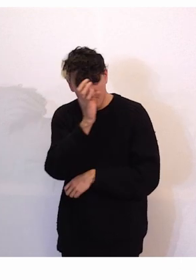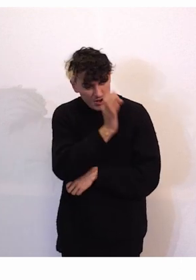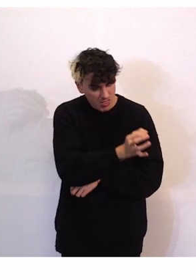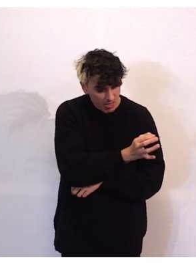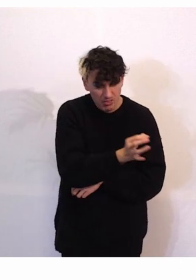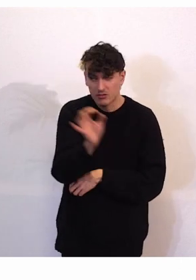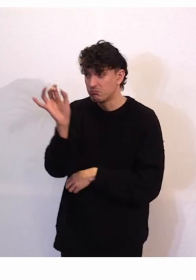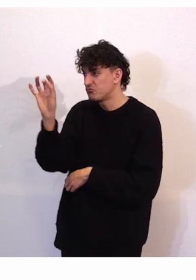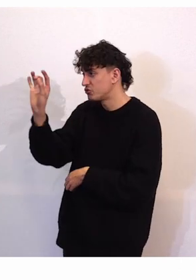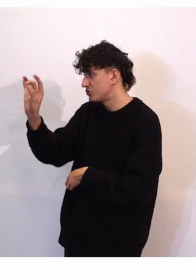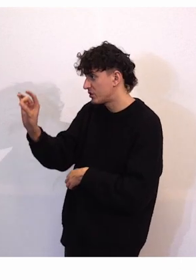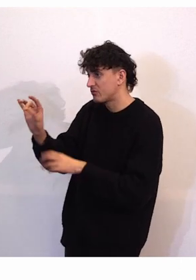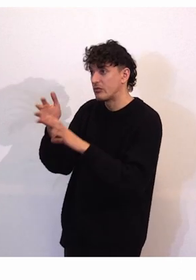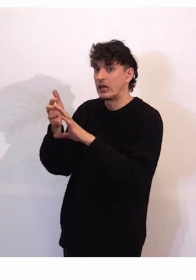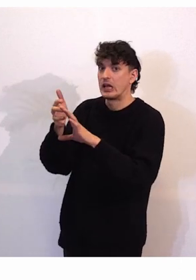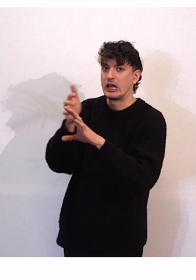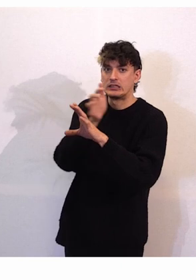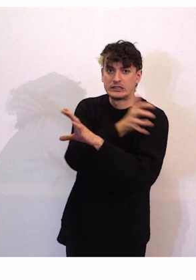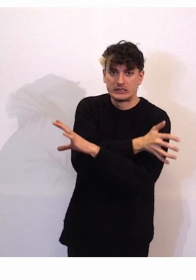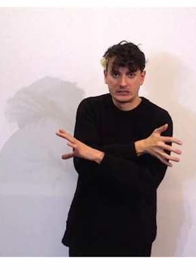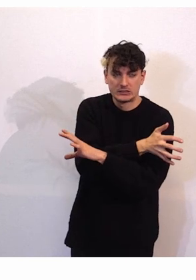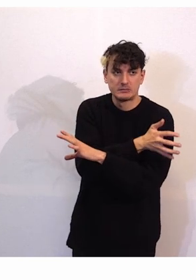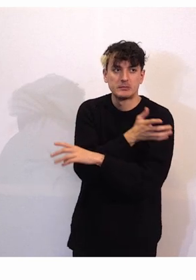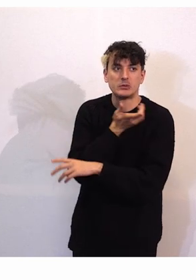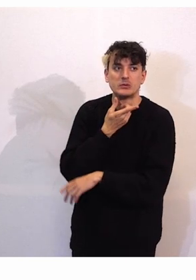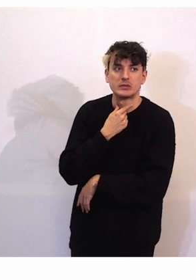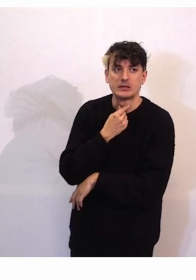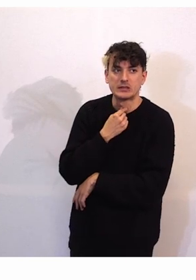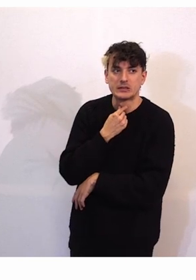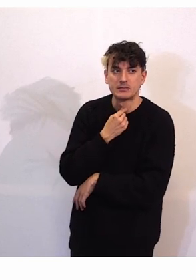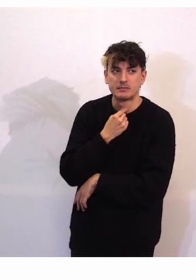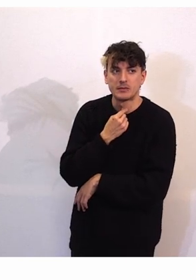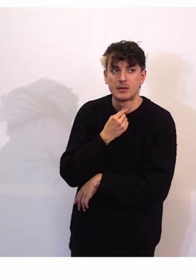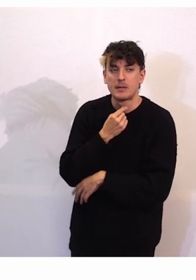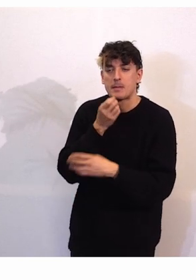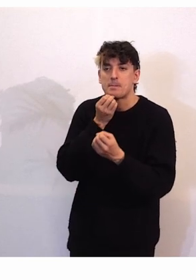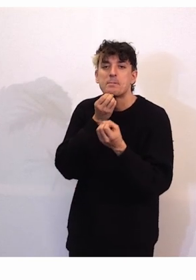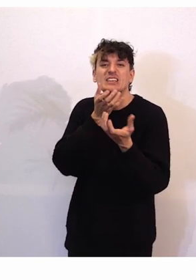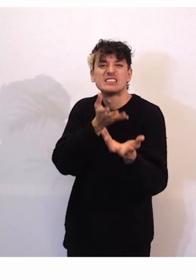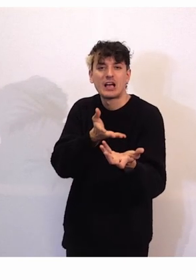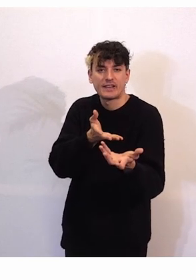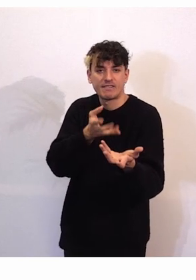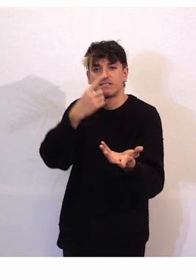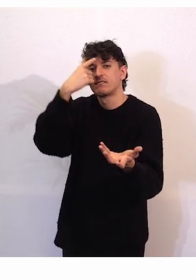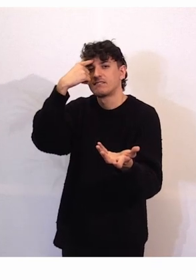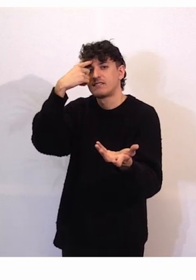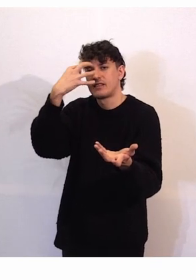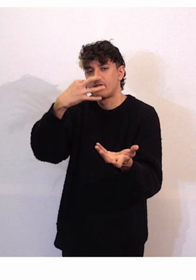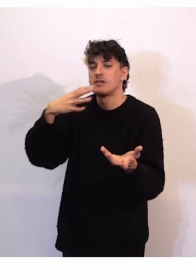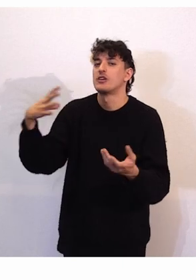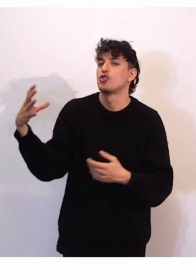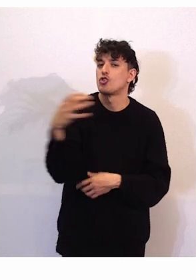pero antes me gustaría que nos quedemos con este mensaje. Toda persona puede